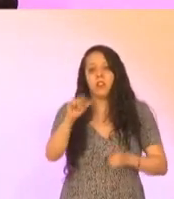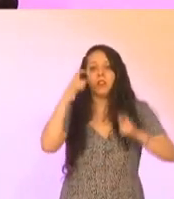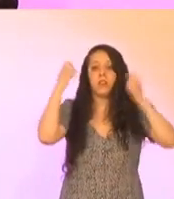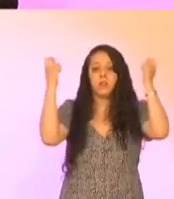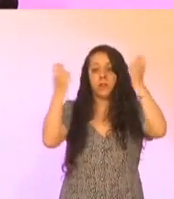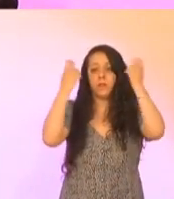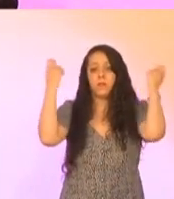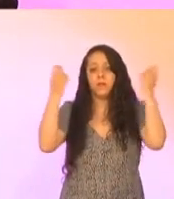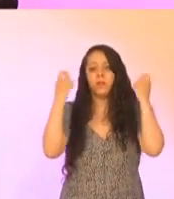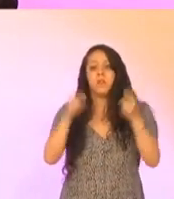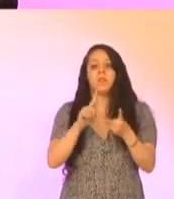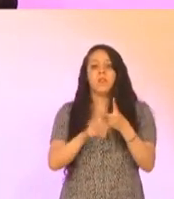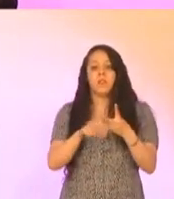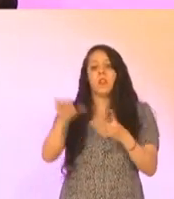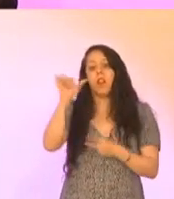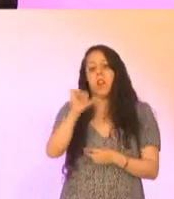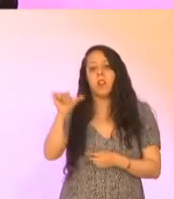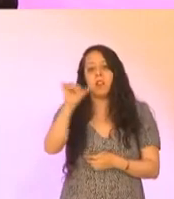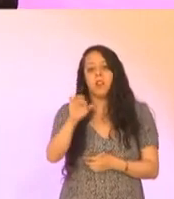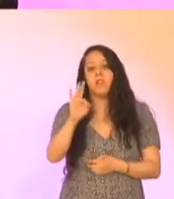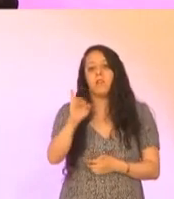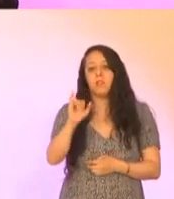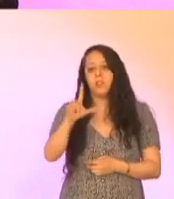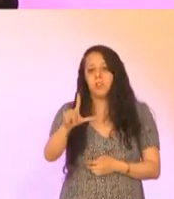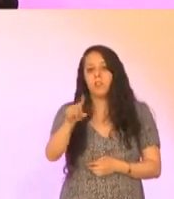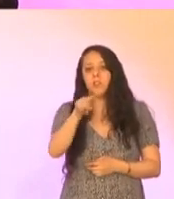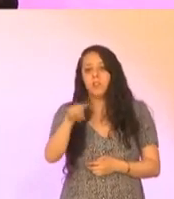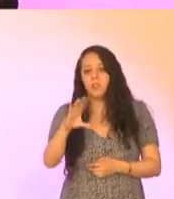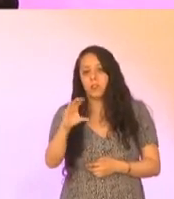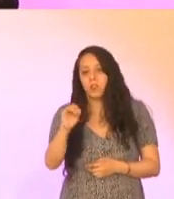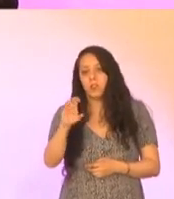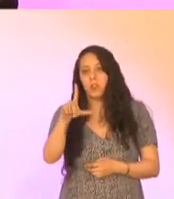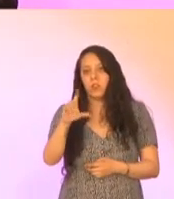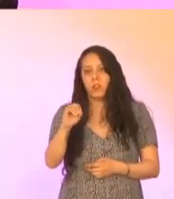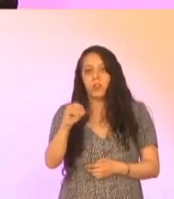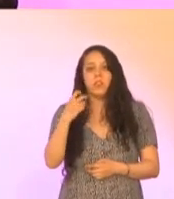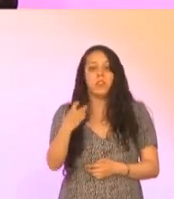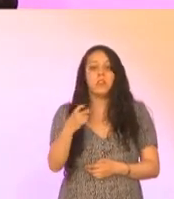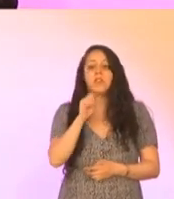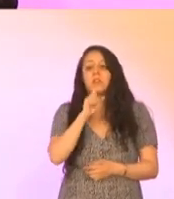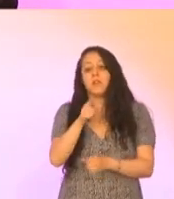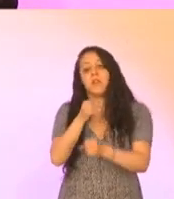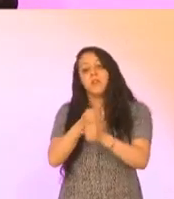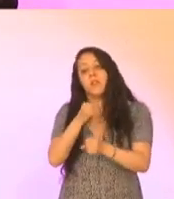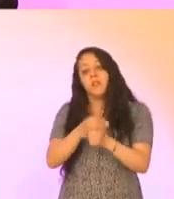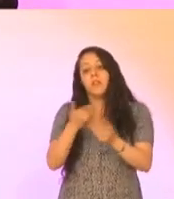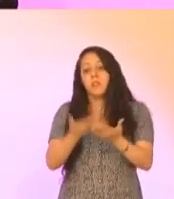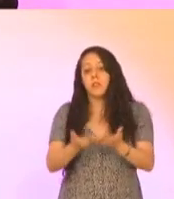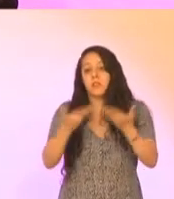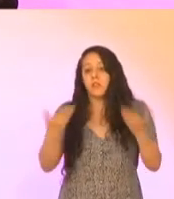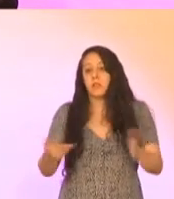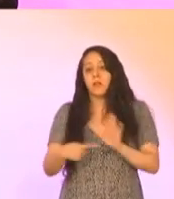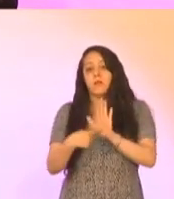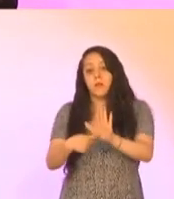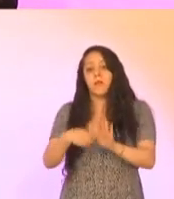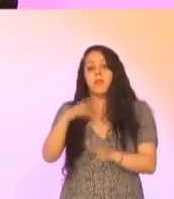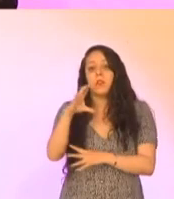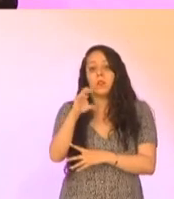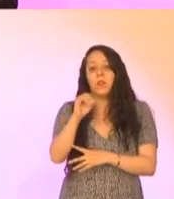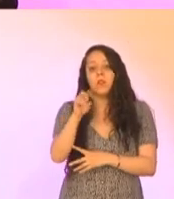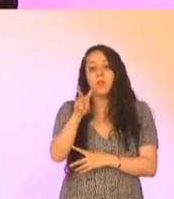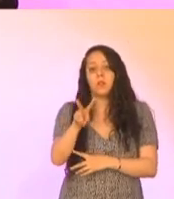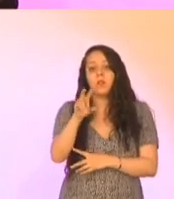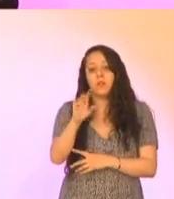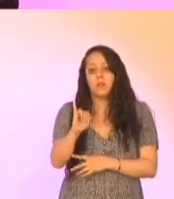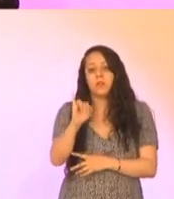feels el calor ahora los invitamos a la presentación titulada kobe 19 narrativa mexicana sobre desde iu